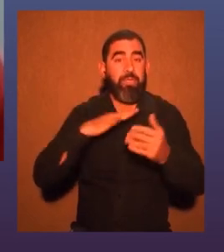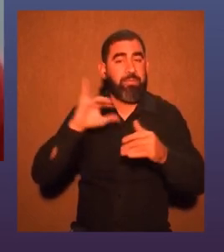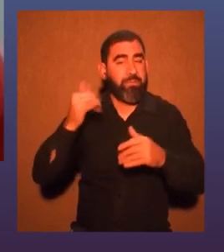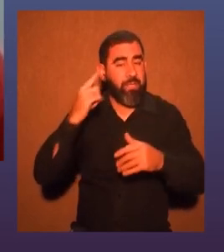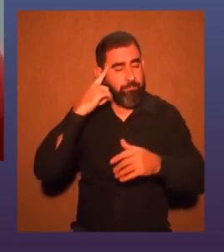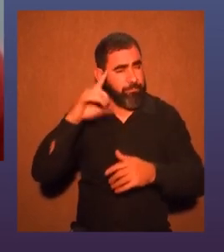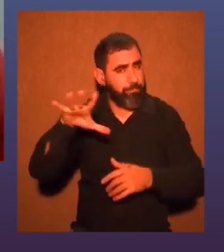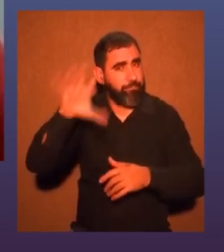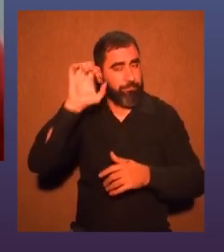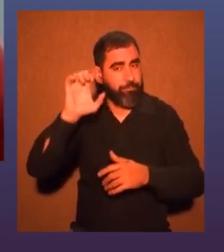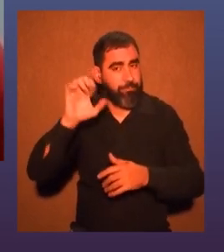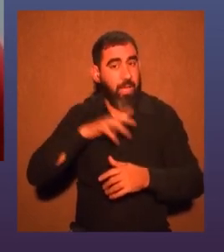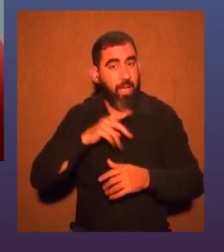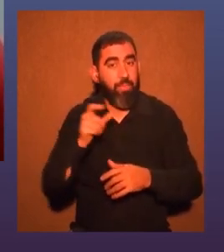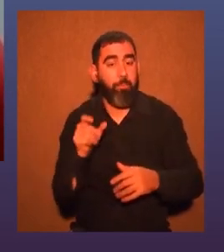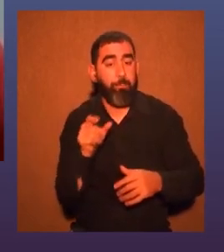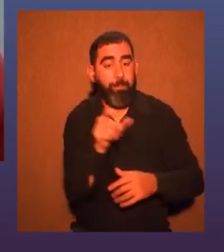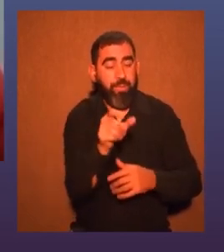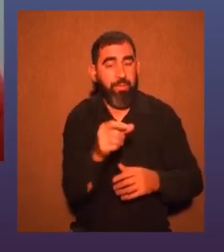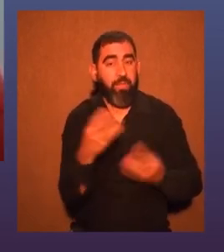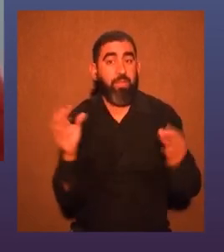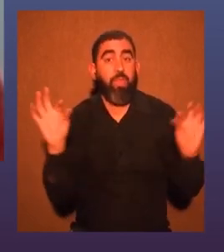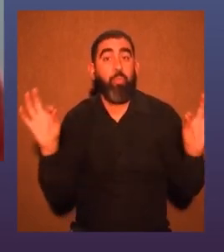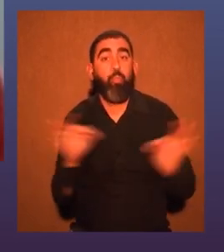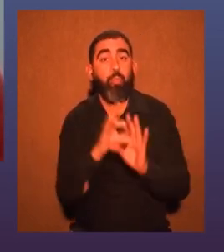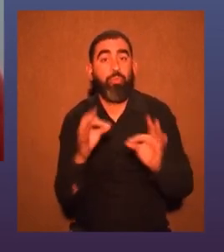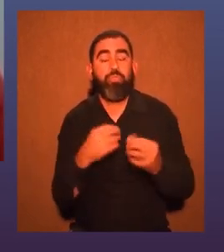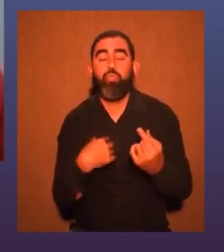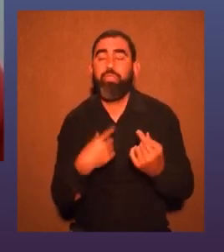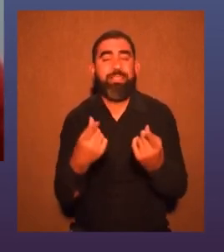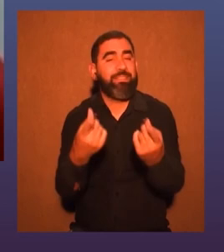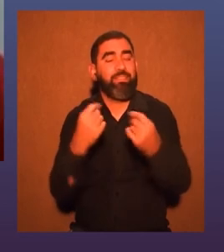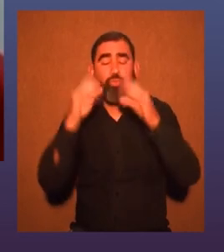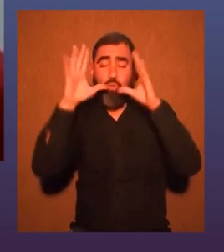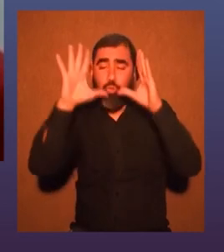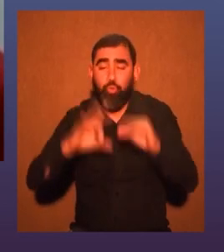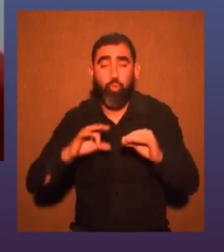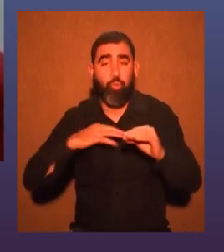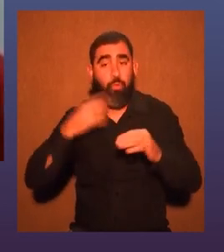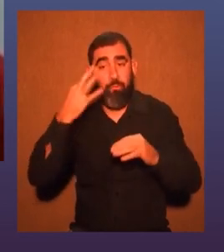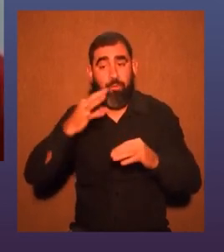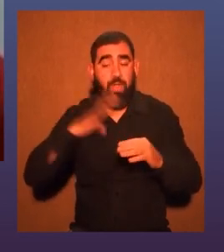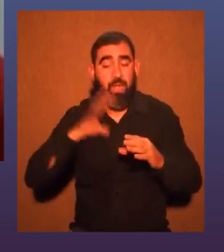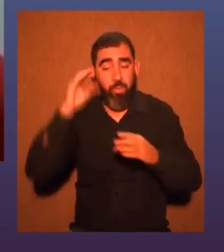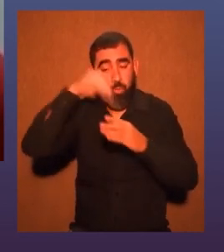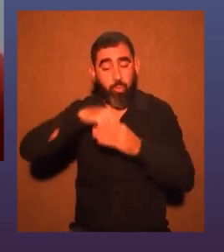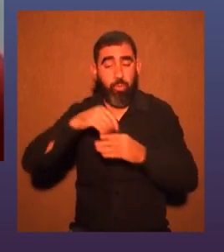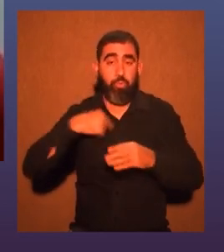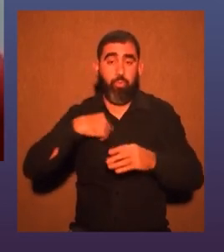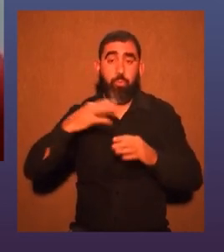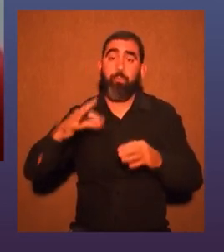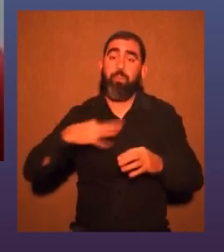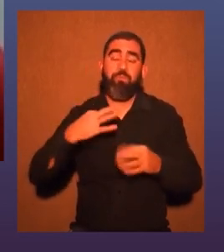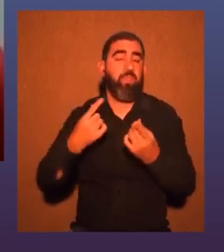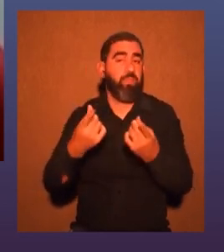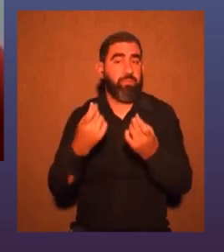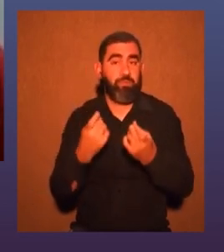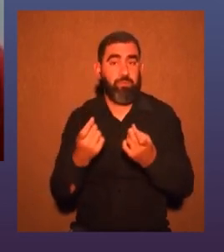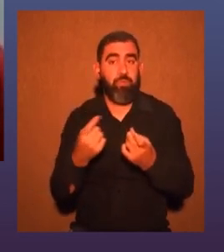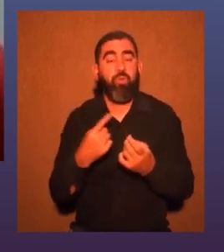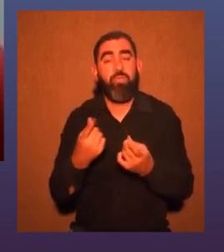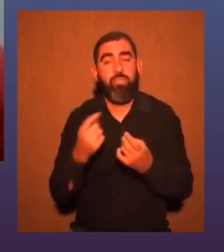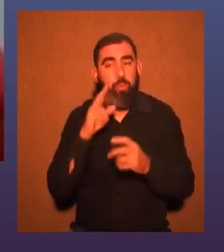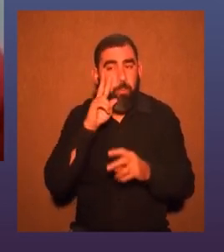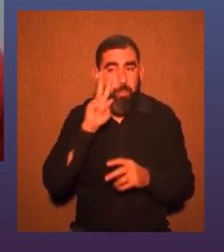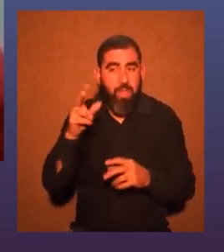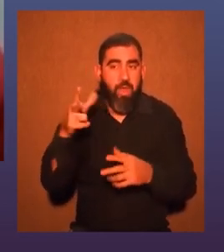tengo, además tengo un pendrive grabado con todas las cosas, necesito que todo eso pase hasta conmigo, ¿viste? Necesito, y necesito mirar el